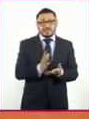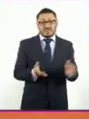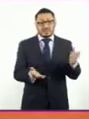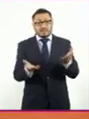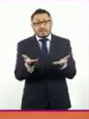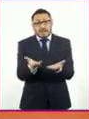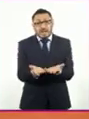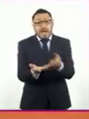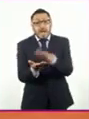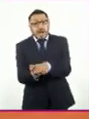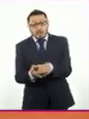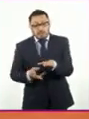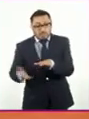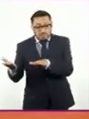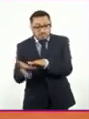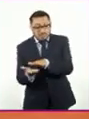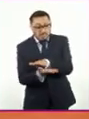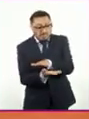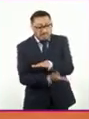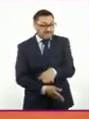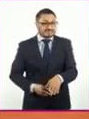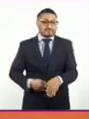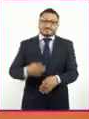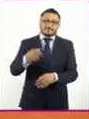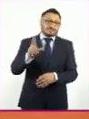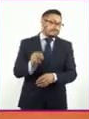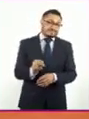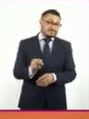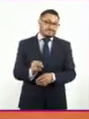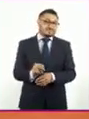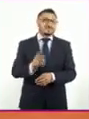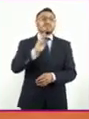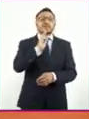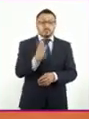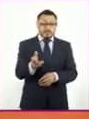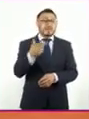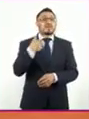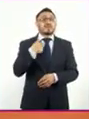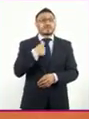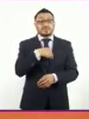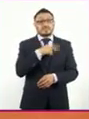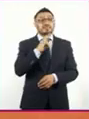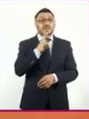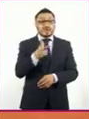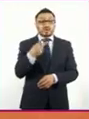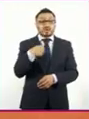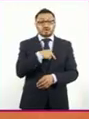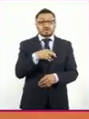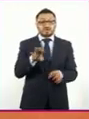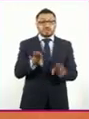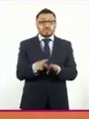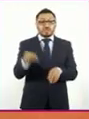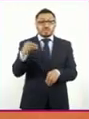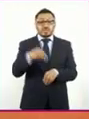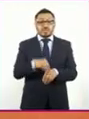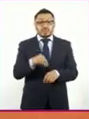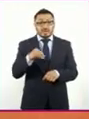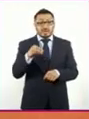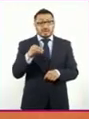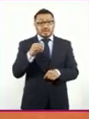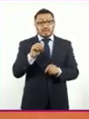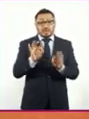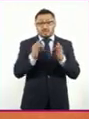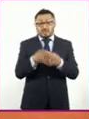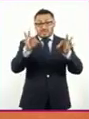para cortarlas, como normalmente lo hacemos, podemos establecer medidas específicas